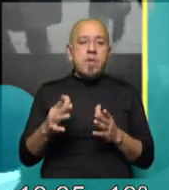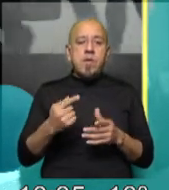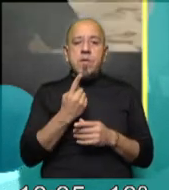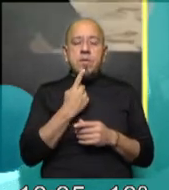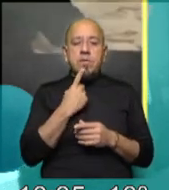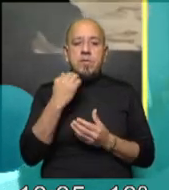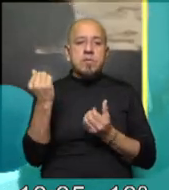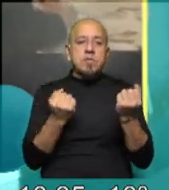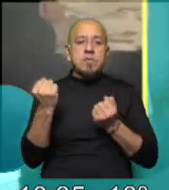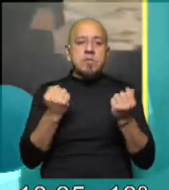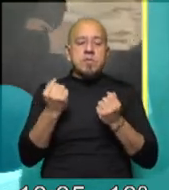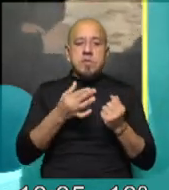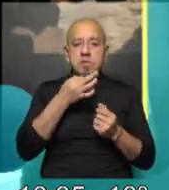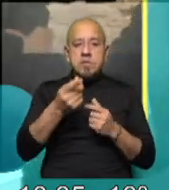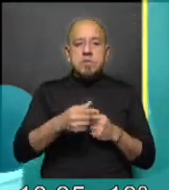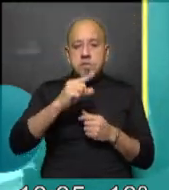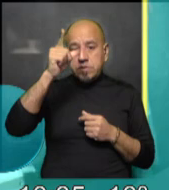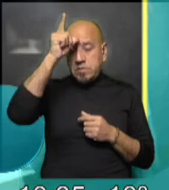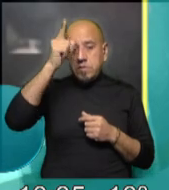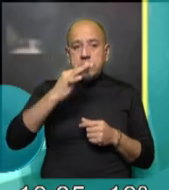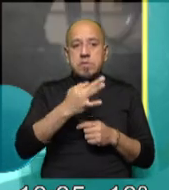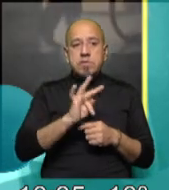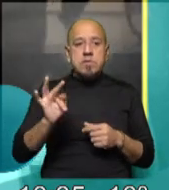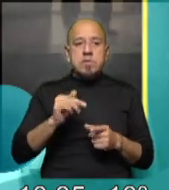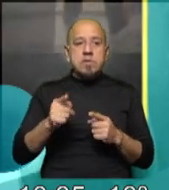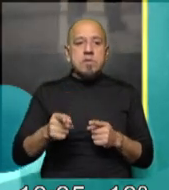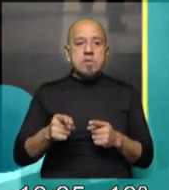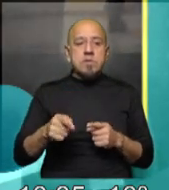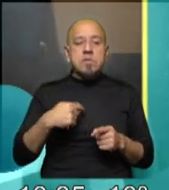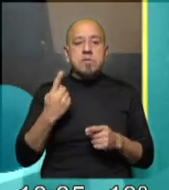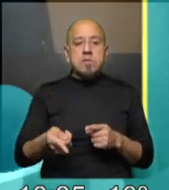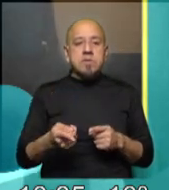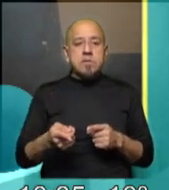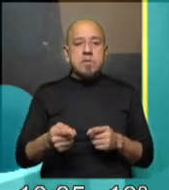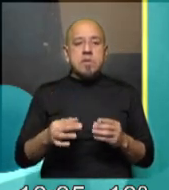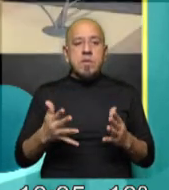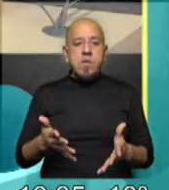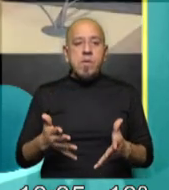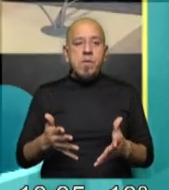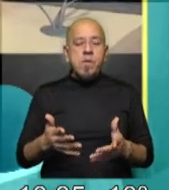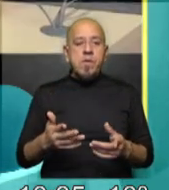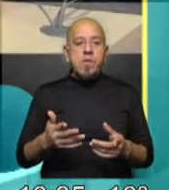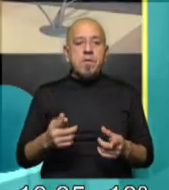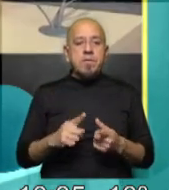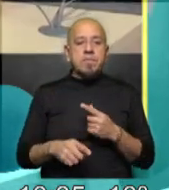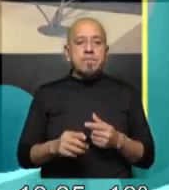y económica, hablamos de Alemania, de Francia, y para de contar. El resto tiene que